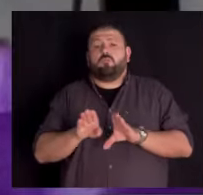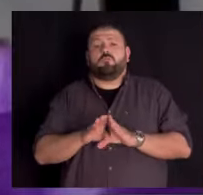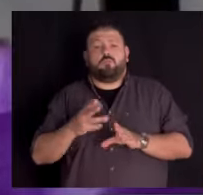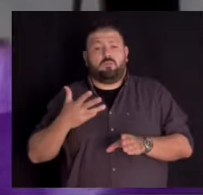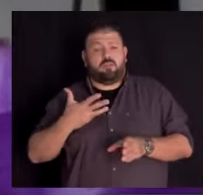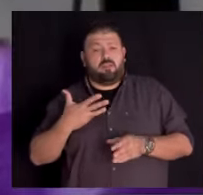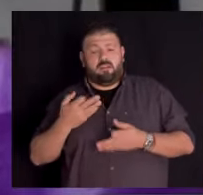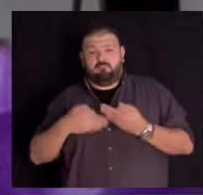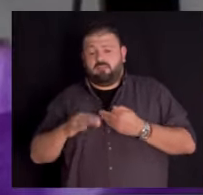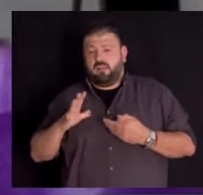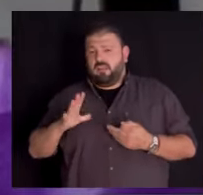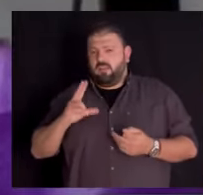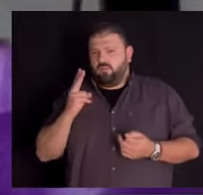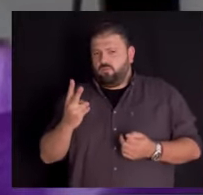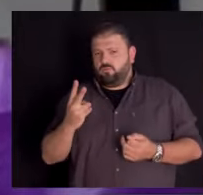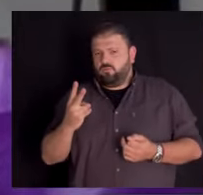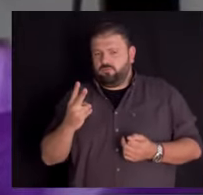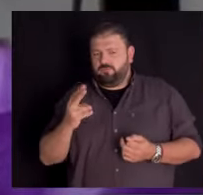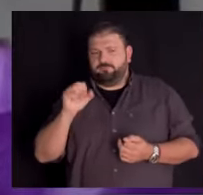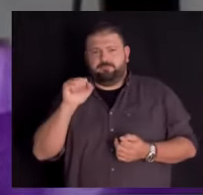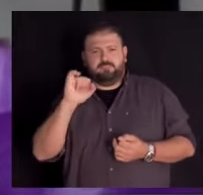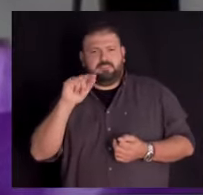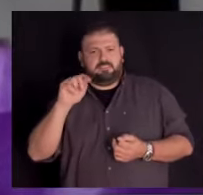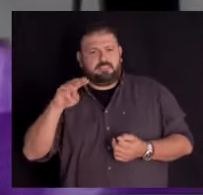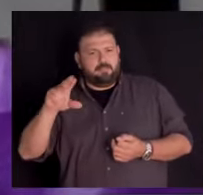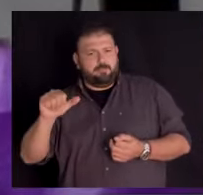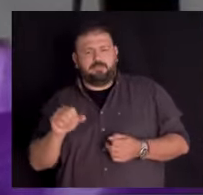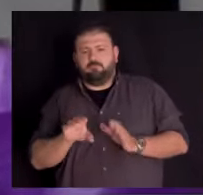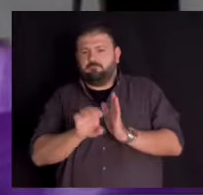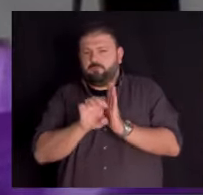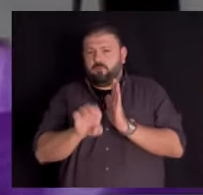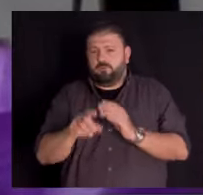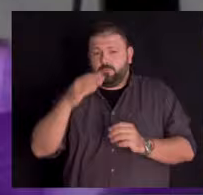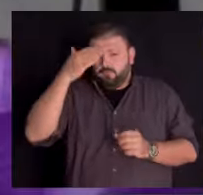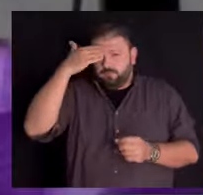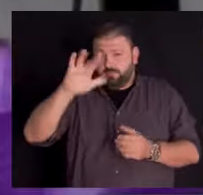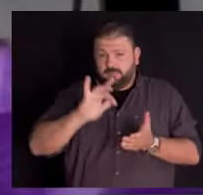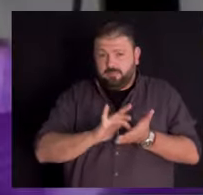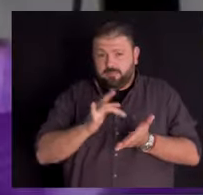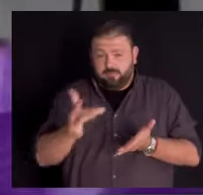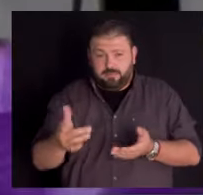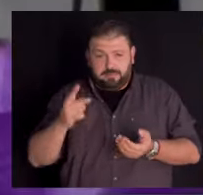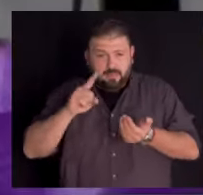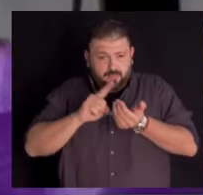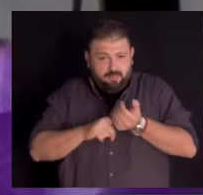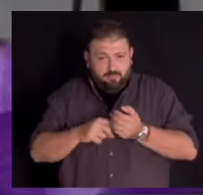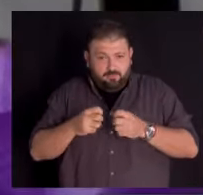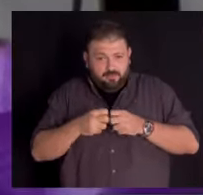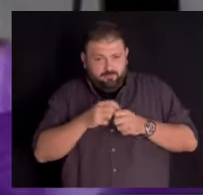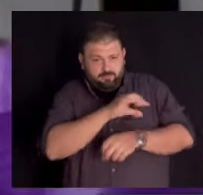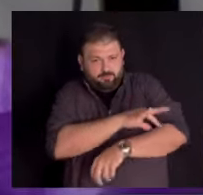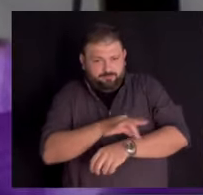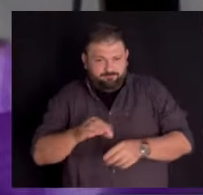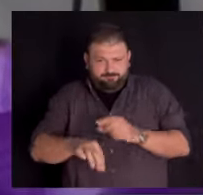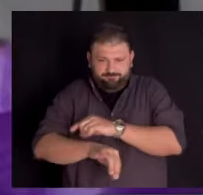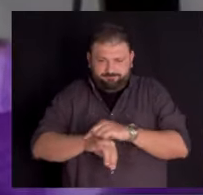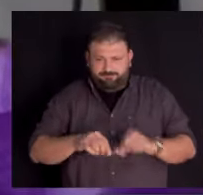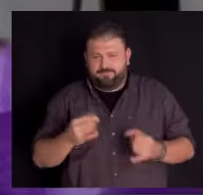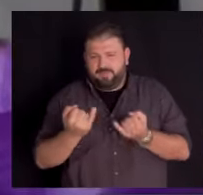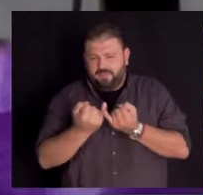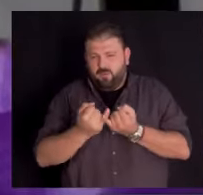estos dos sistemas. Por ejemplo, ¿sabías que gracias al sistema nervioso hay diversas células que tu